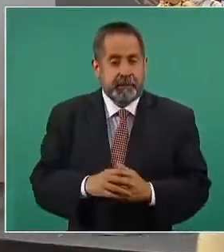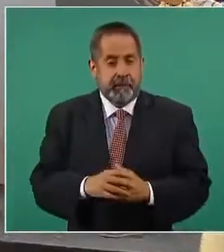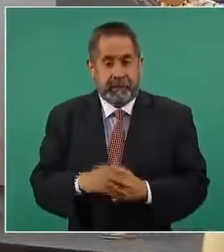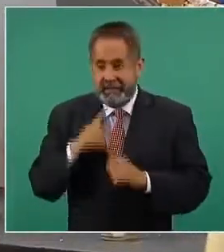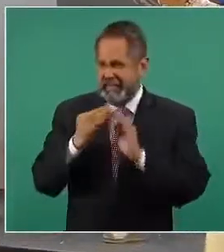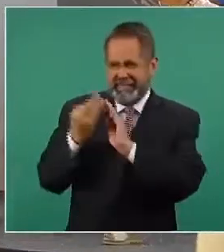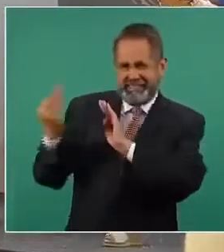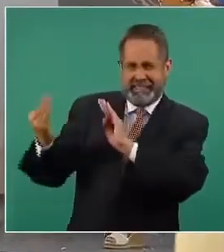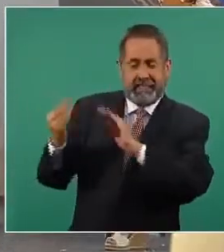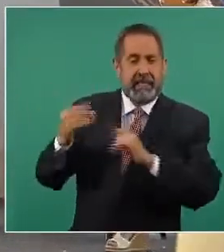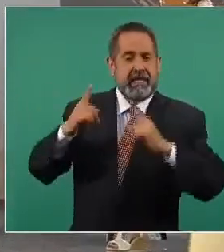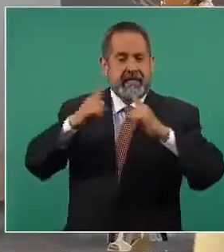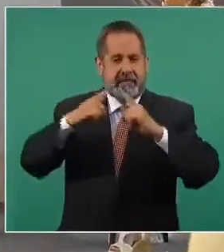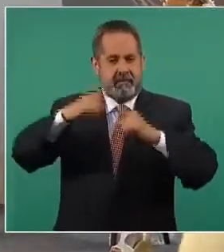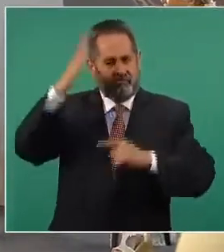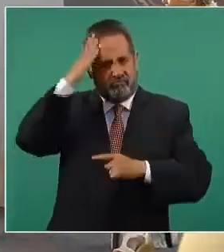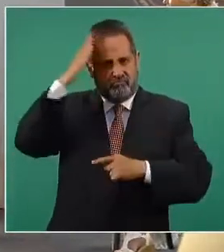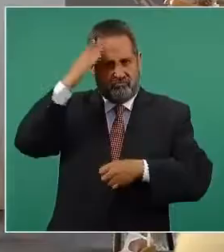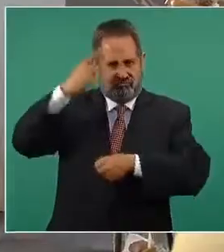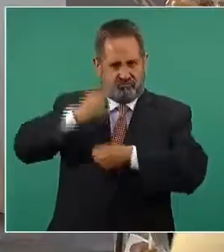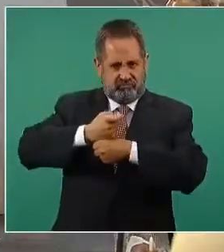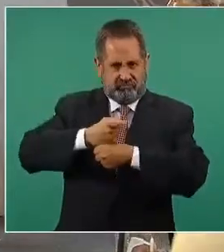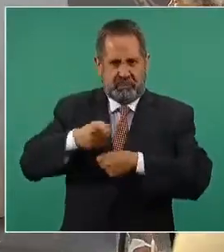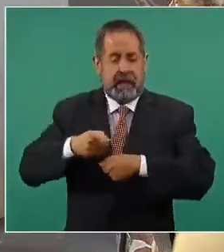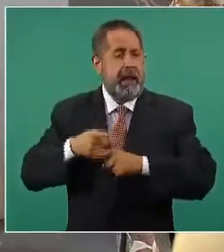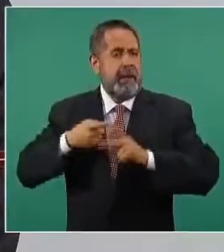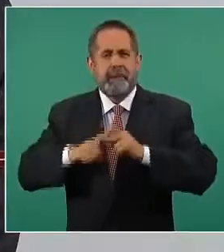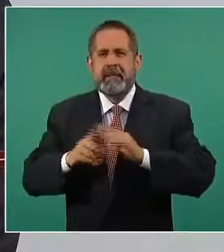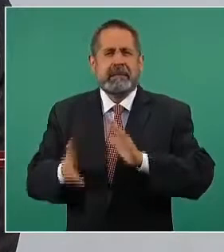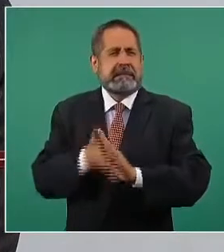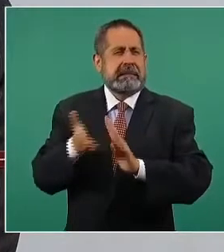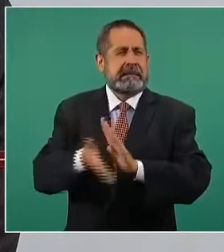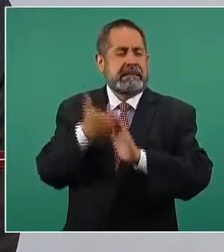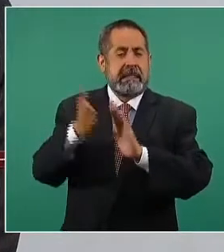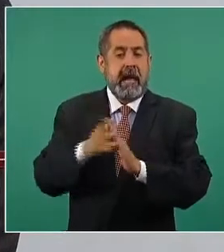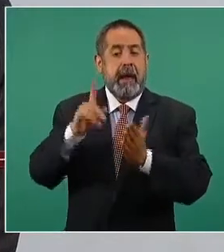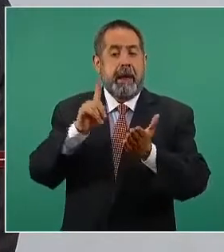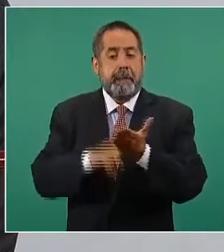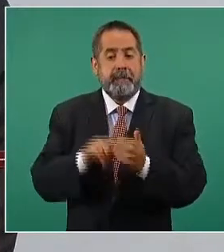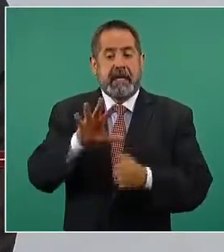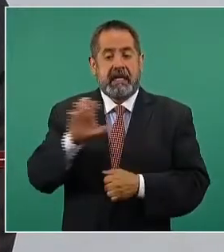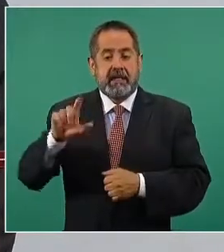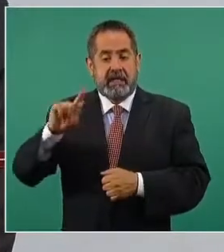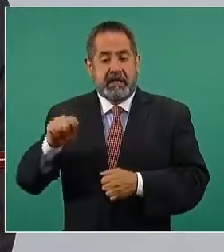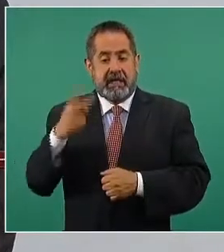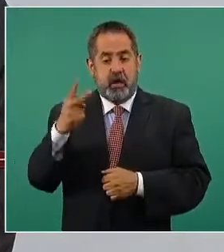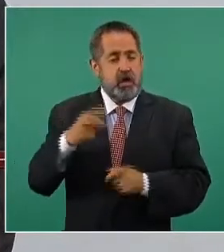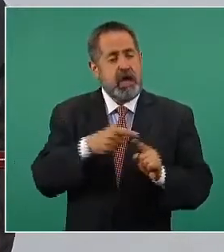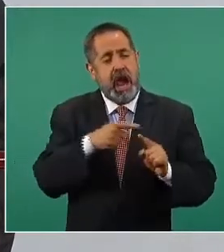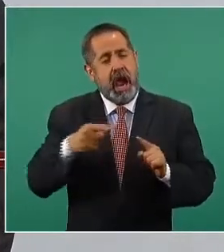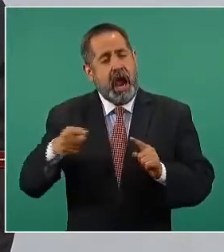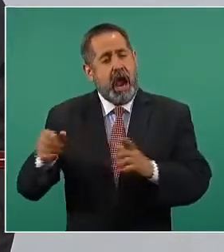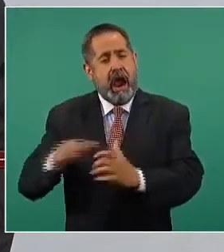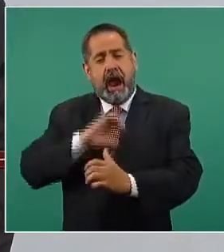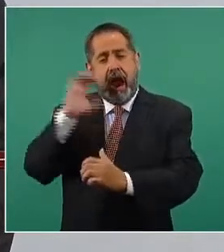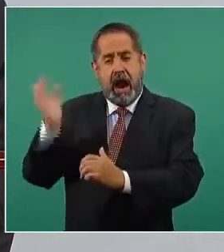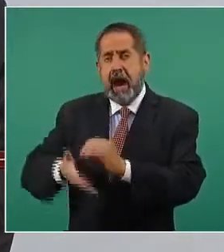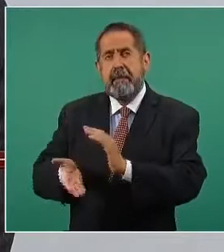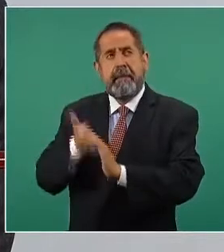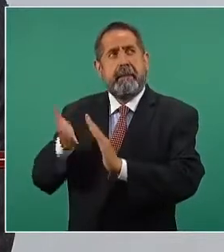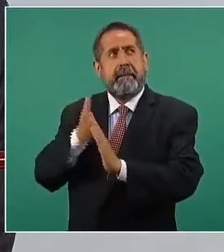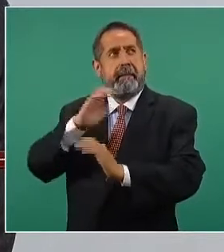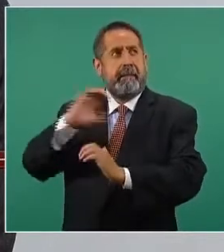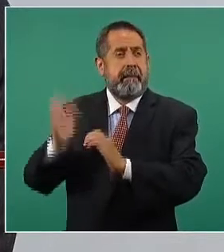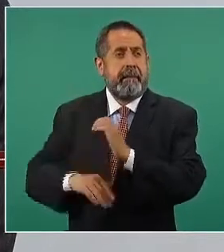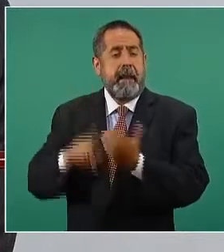aquí muy cerca, empezó a construirse desde 1572 y se concluyó hasta